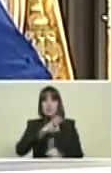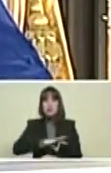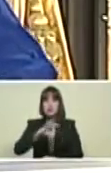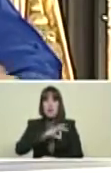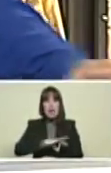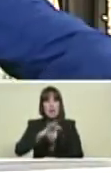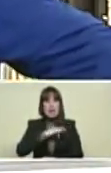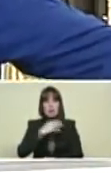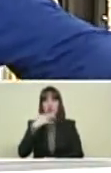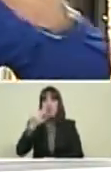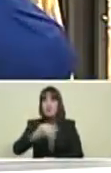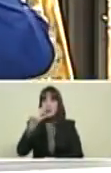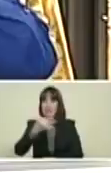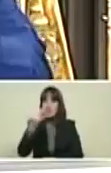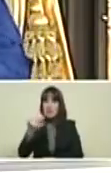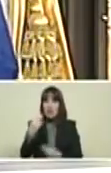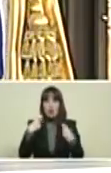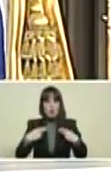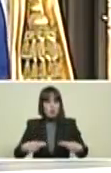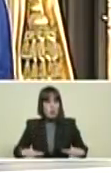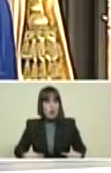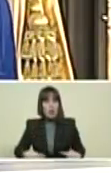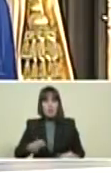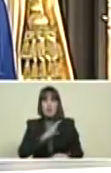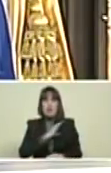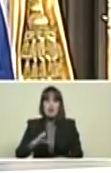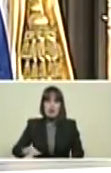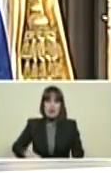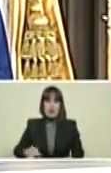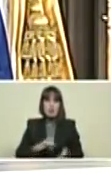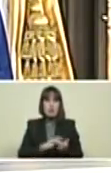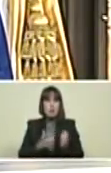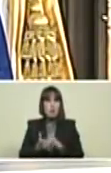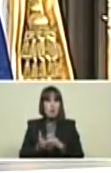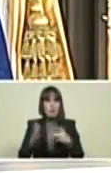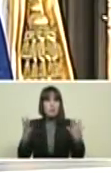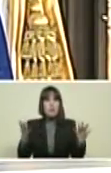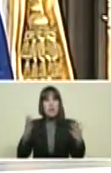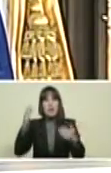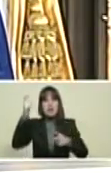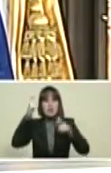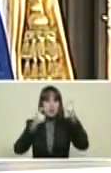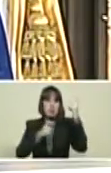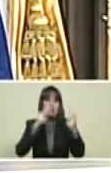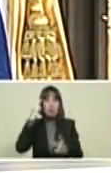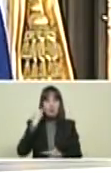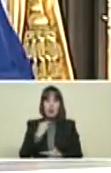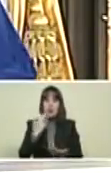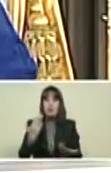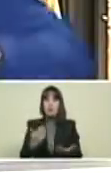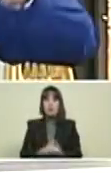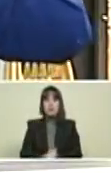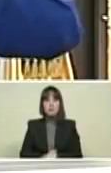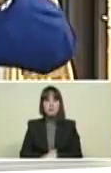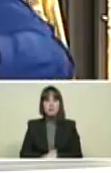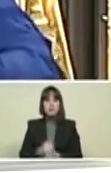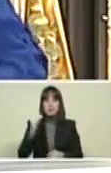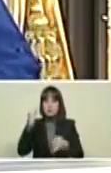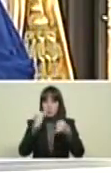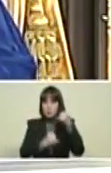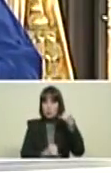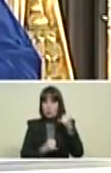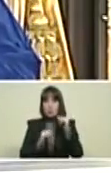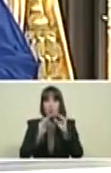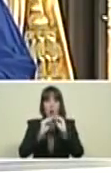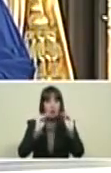humano, el socialismo de Cristo Redentor, el socialismo chavista y bolivariano. Así que, y por último